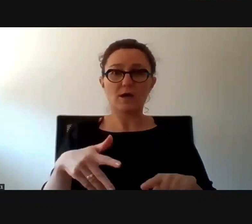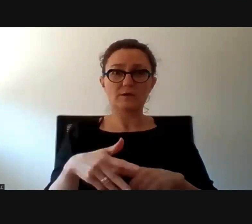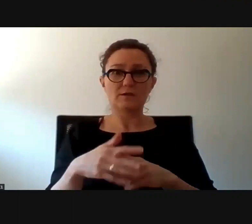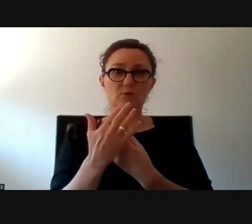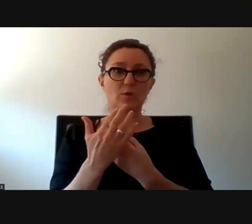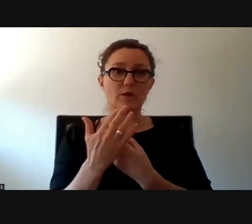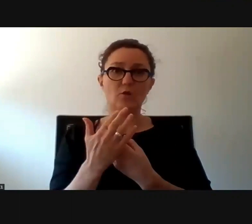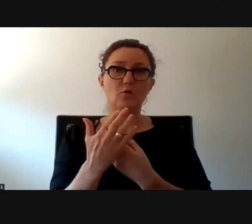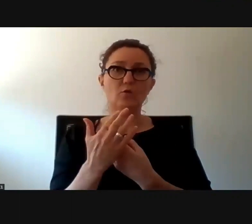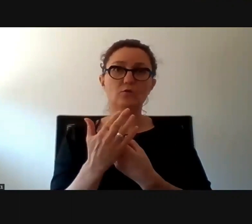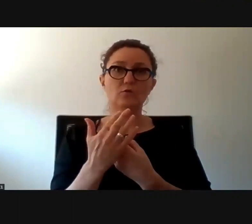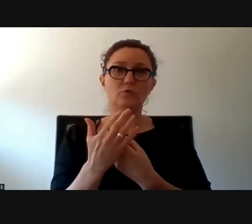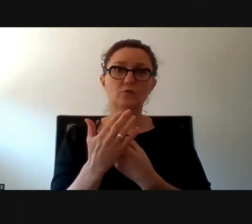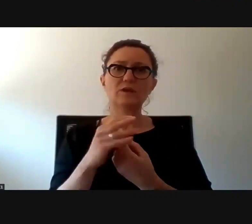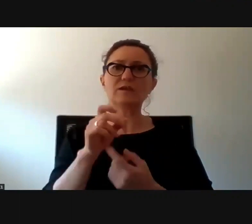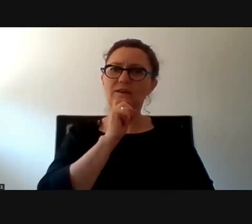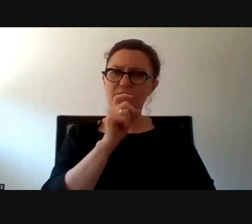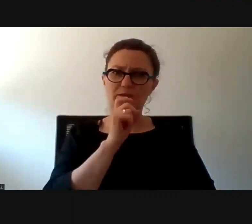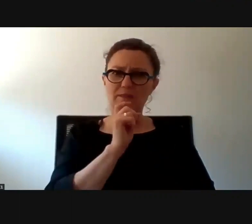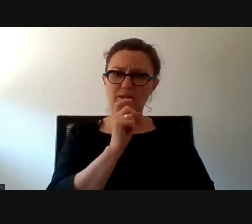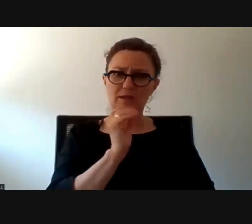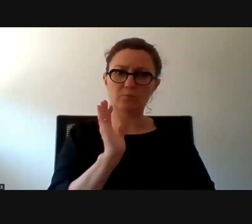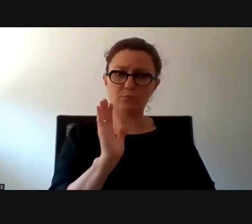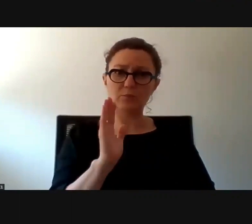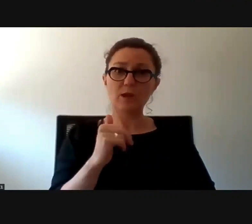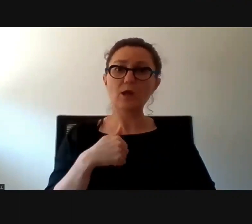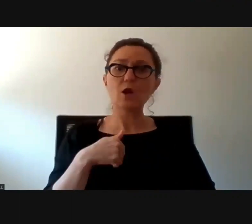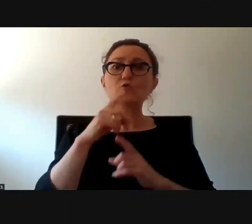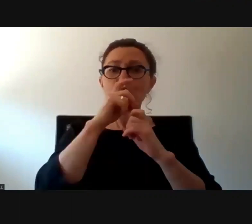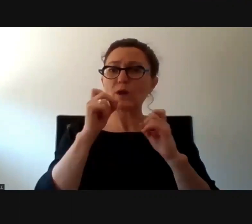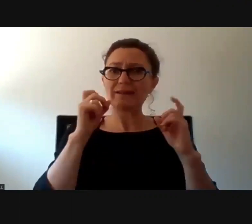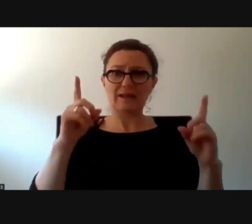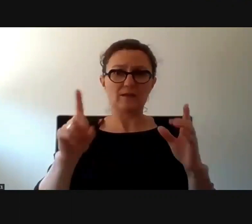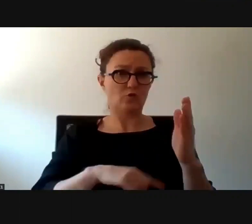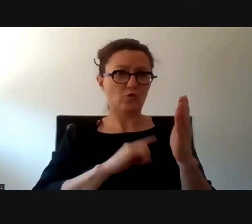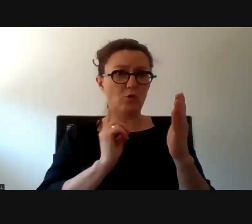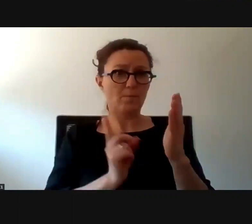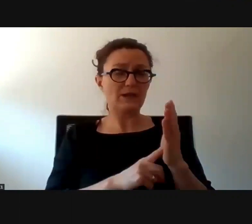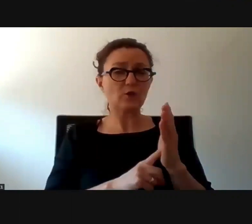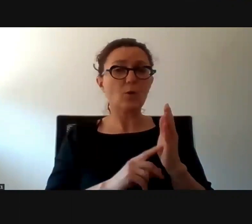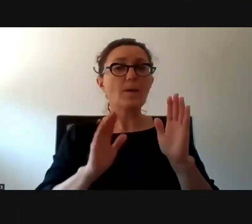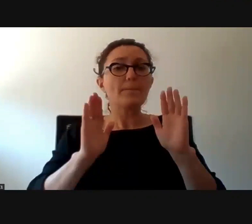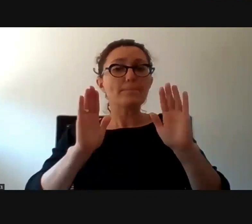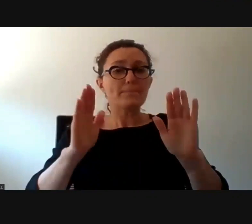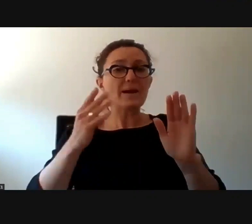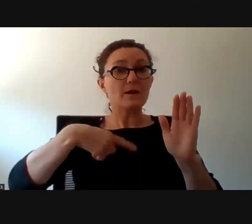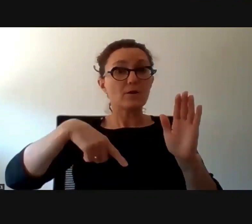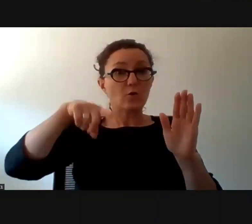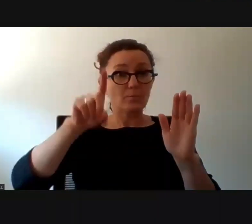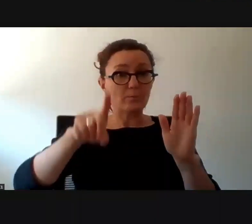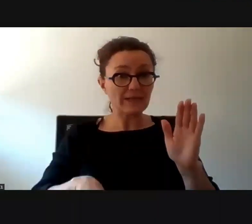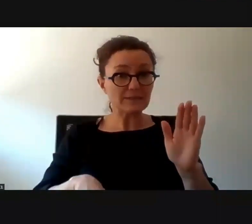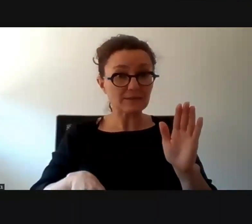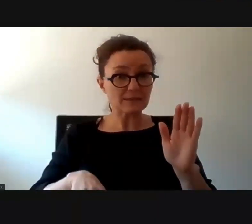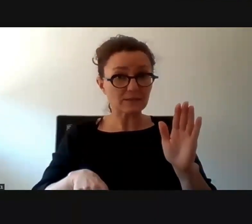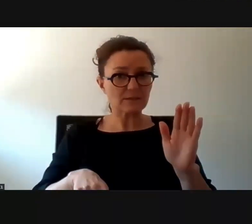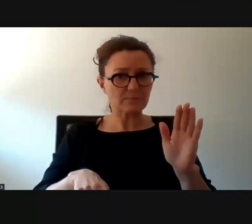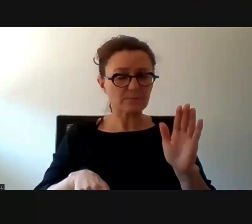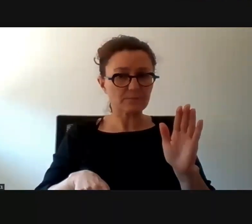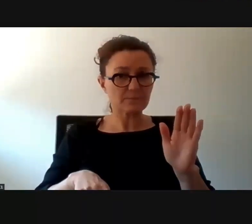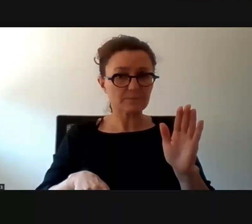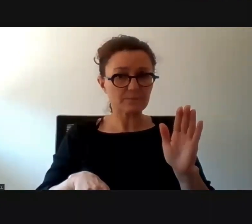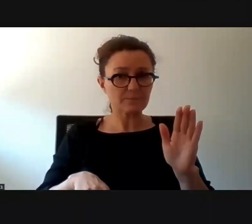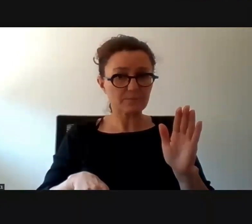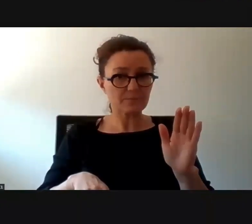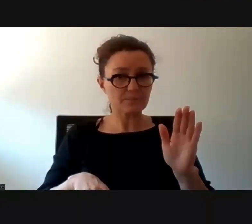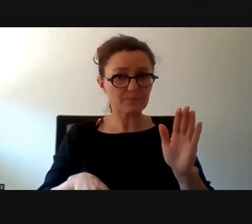el año, pero que cobra especial sentido en el mes en donde parece como que tomáramos